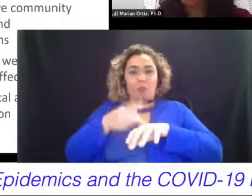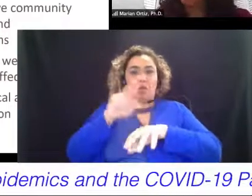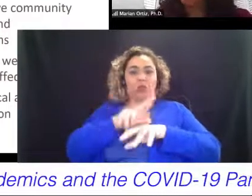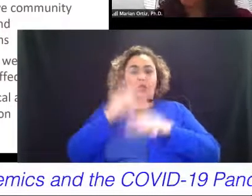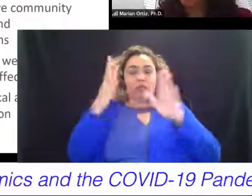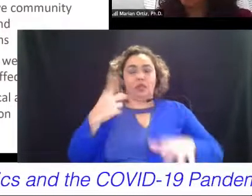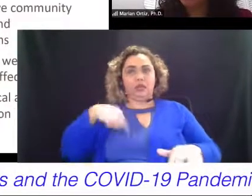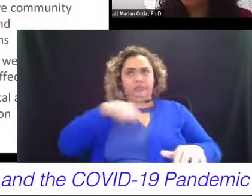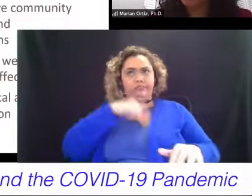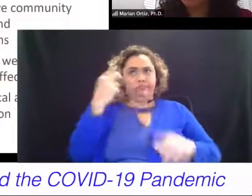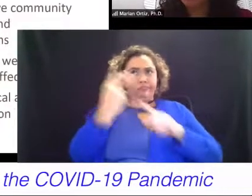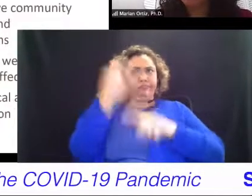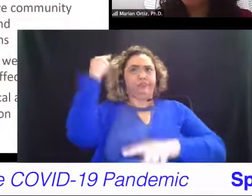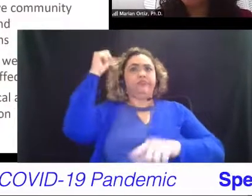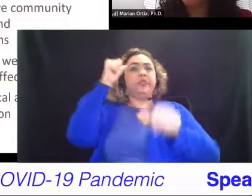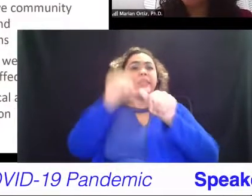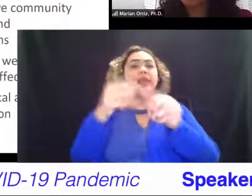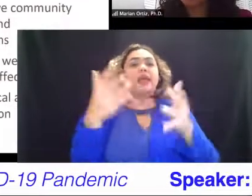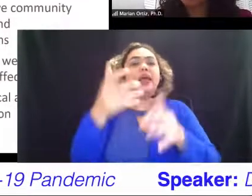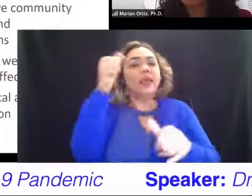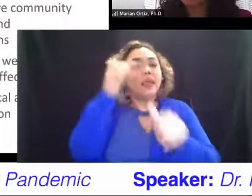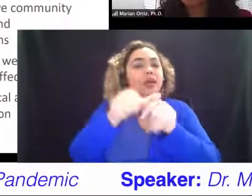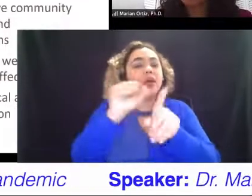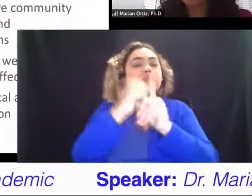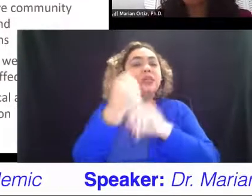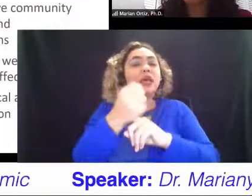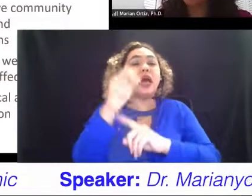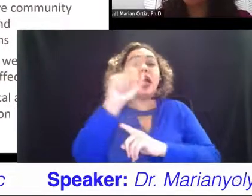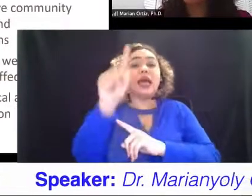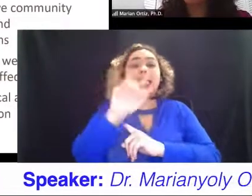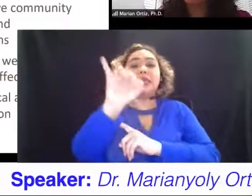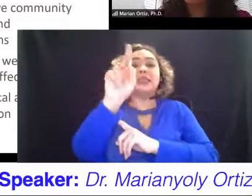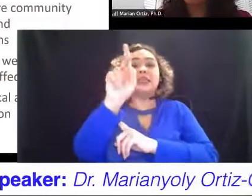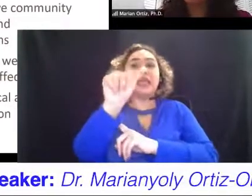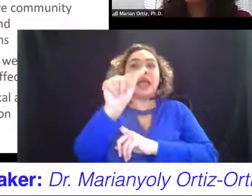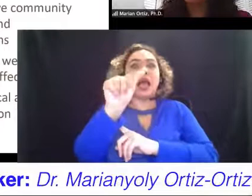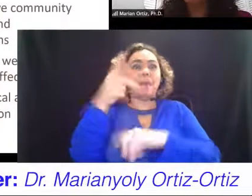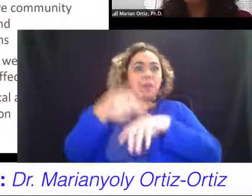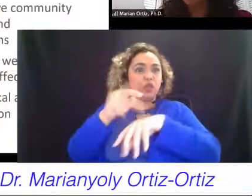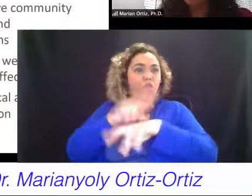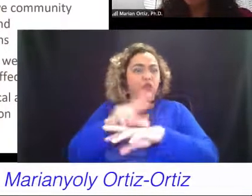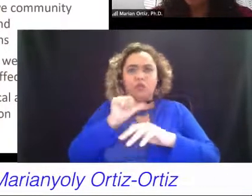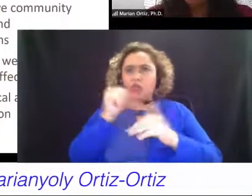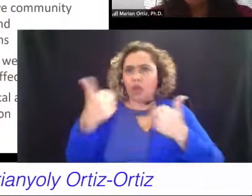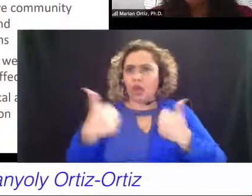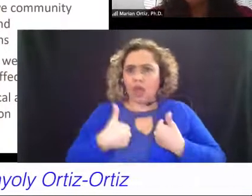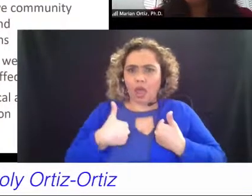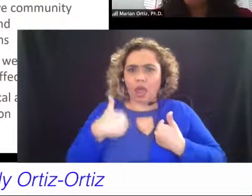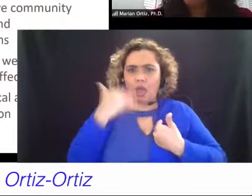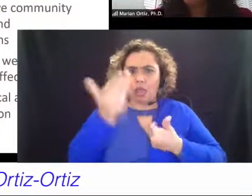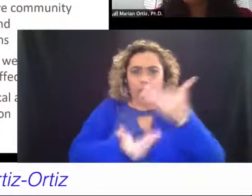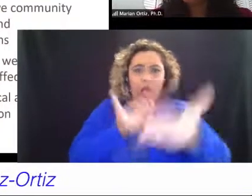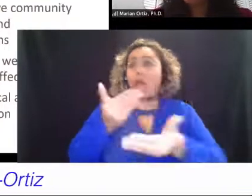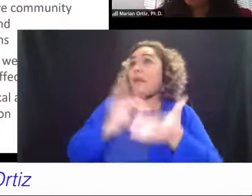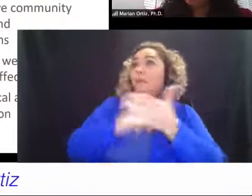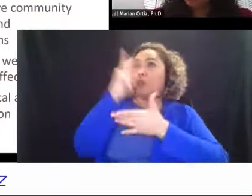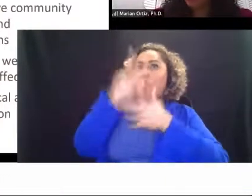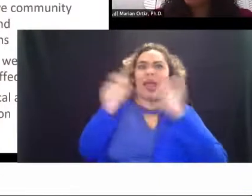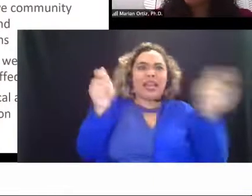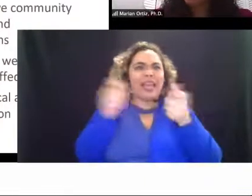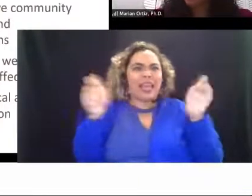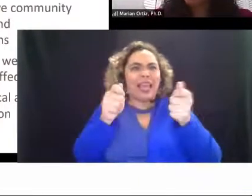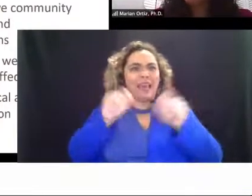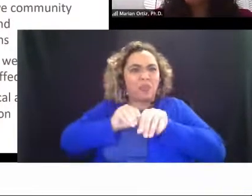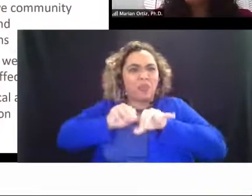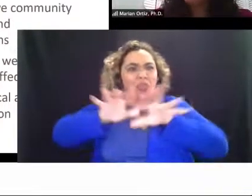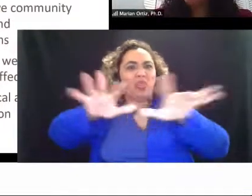muy bien la situación de Zika. Cuando llega Zika no había un programa de control de vectores eficaz